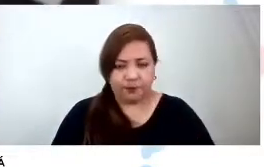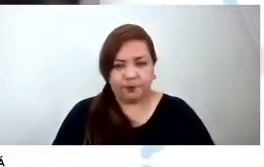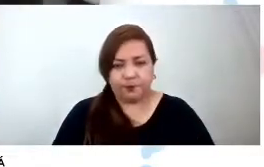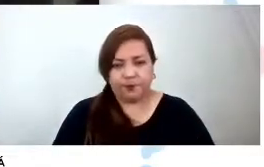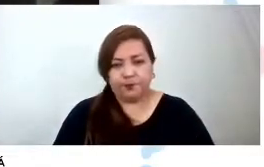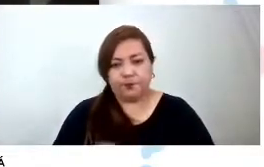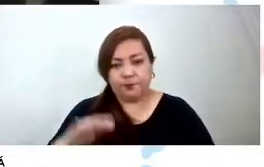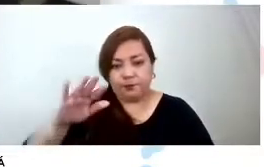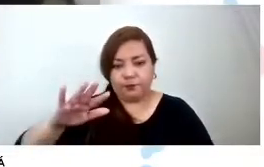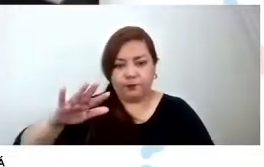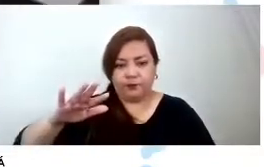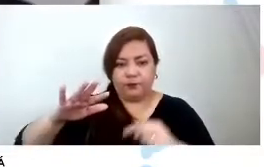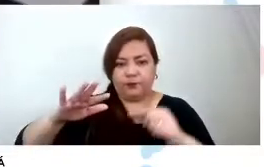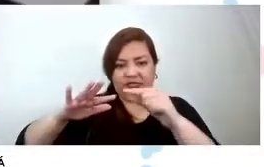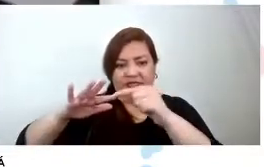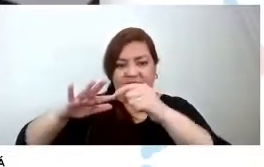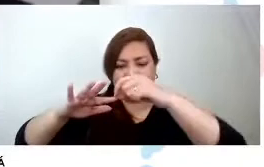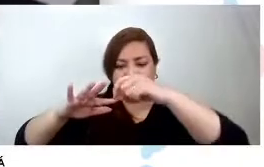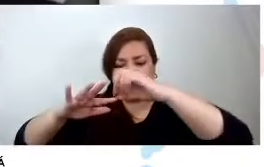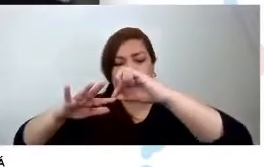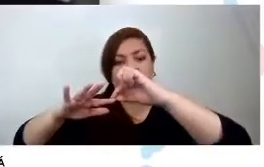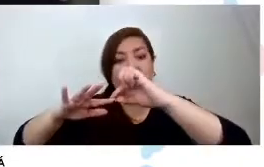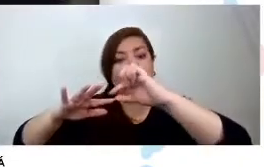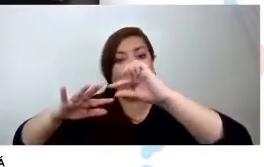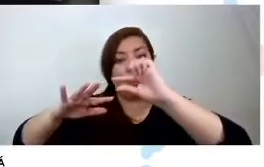Claro. Esta es la garra.